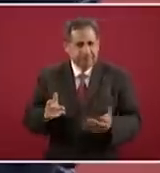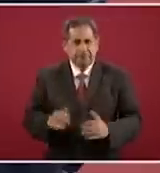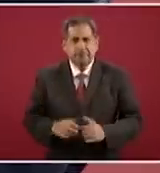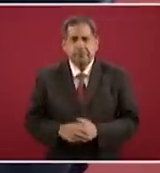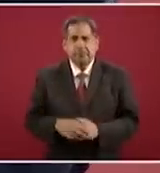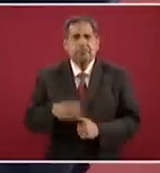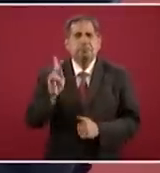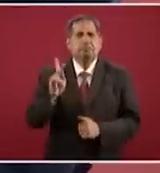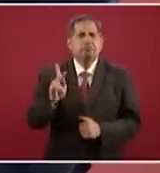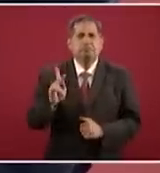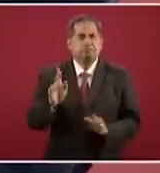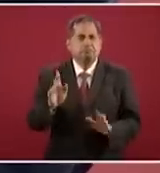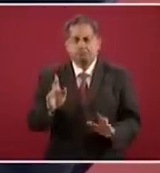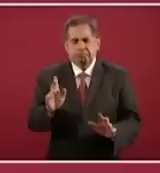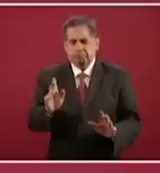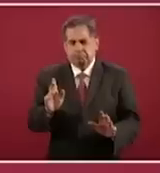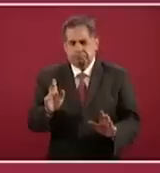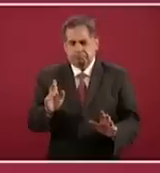Pero nosotros